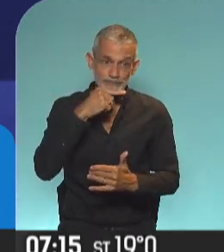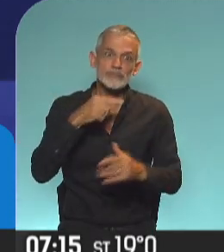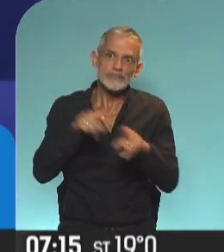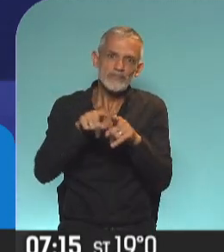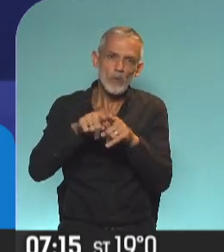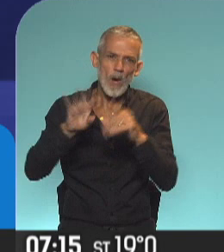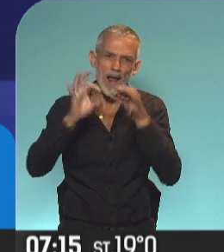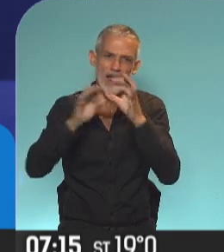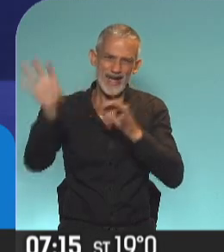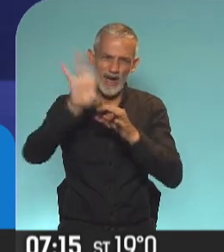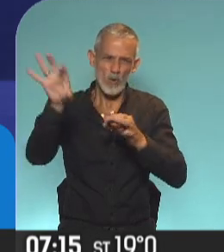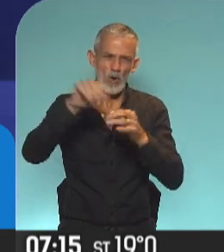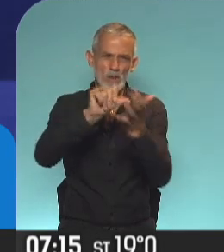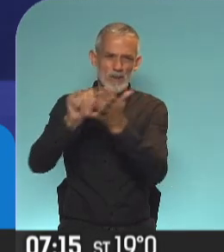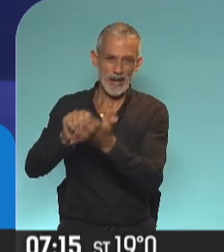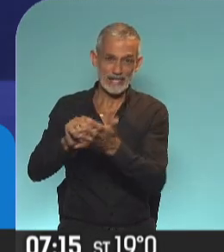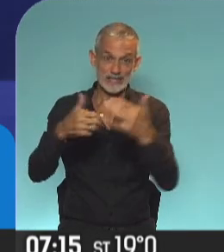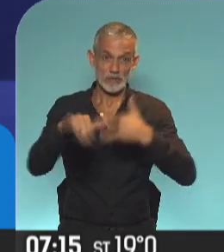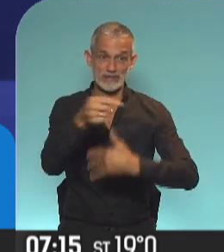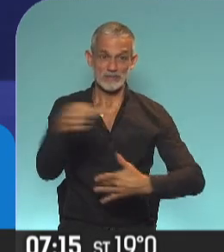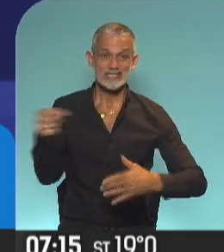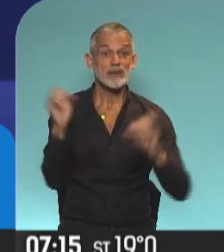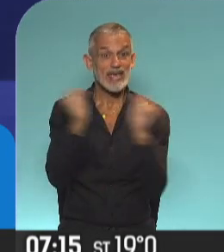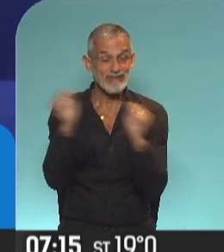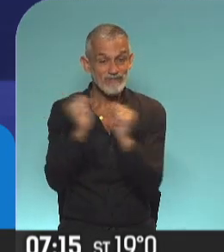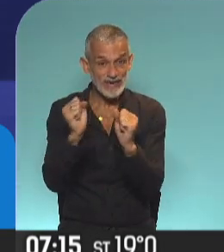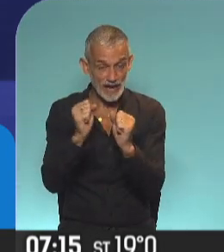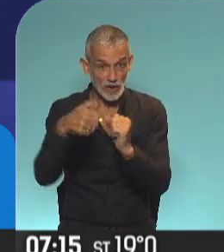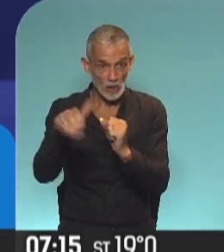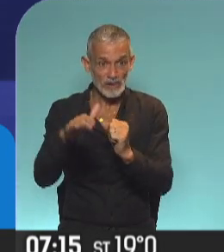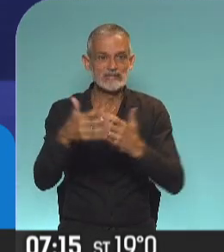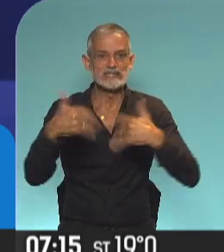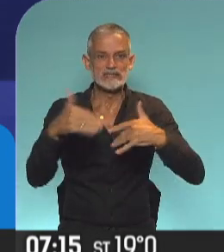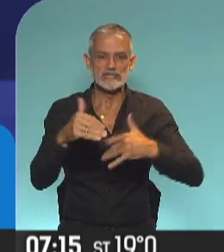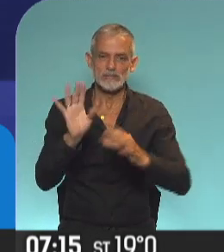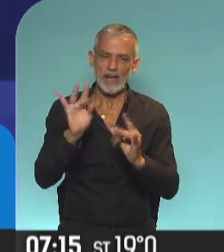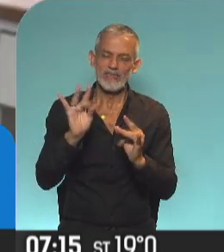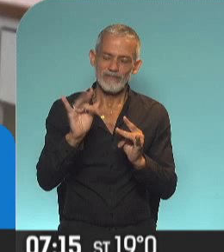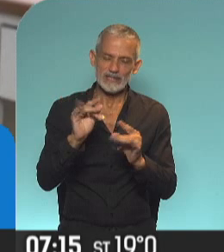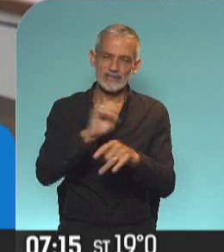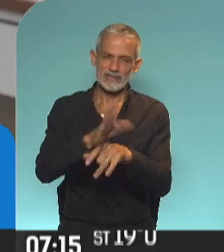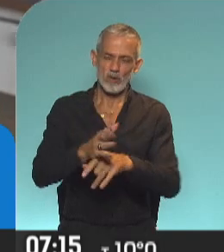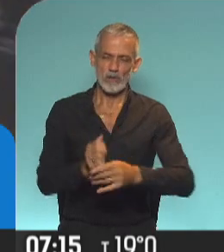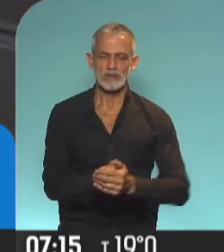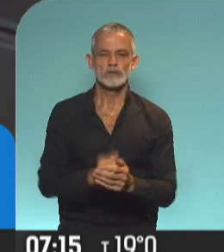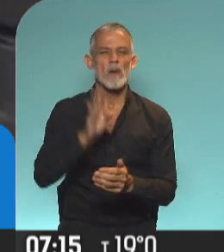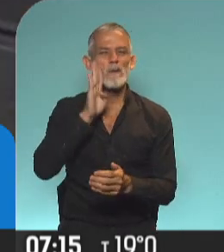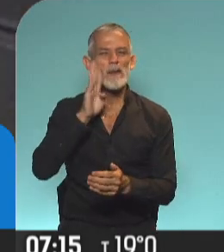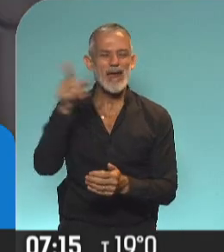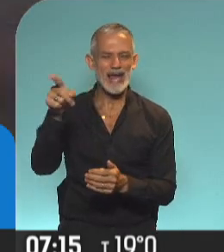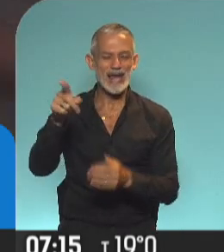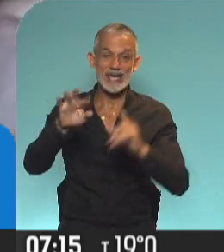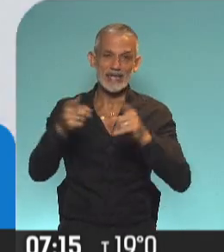arquitecta disney's venta bajo incentivo en esta fase de la pandemia bélgica en tanto